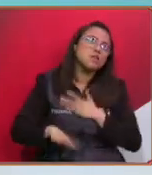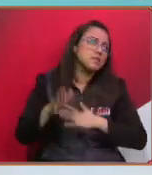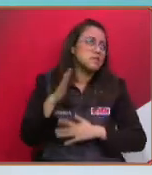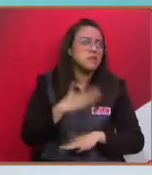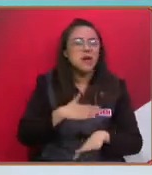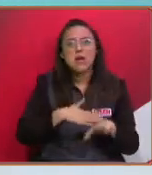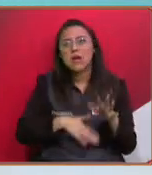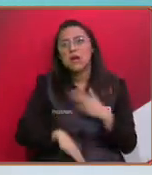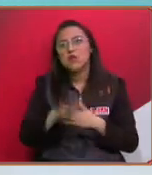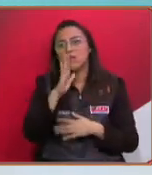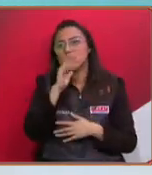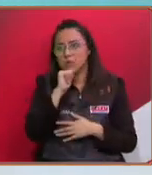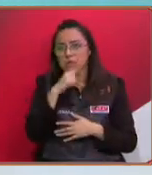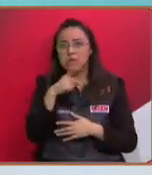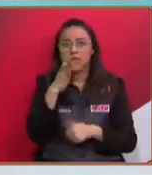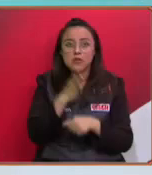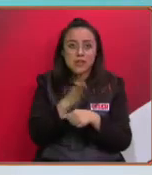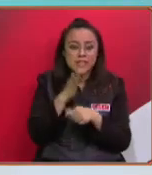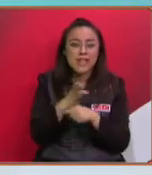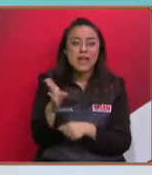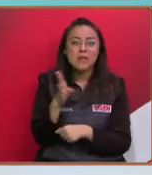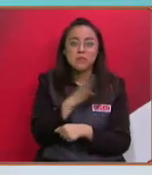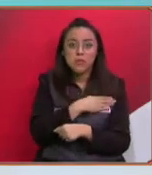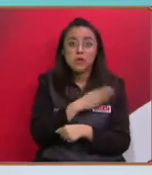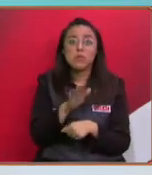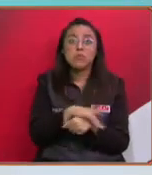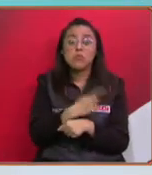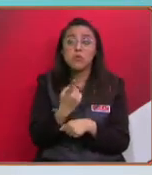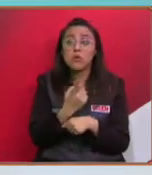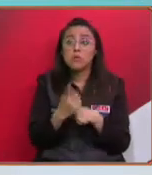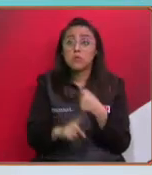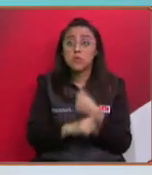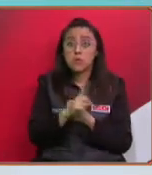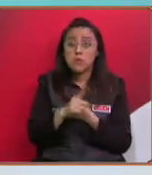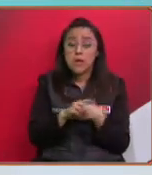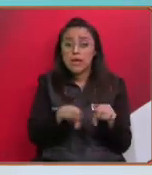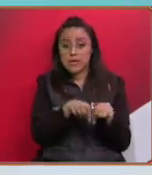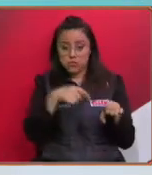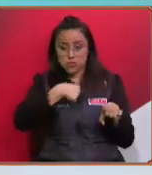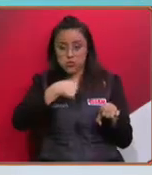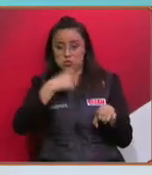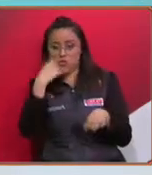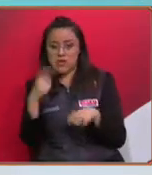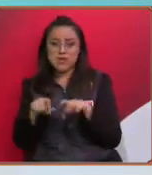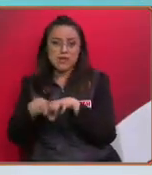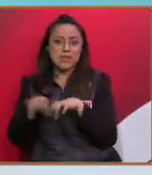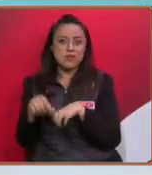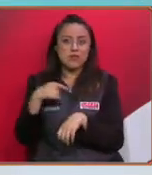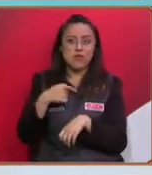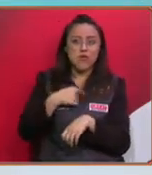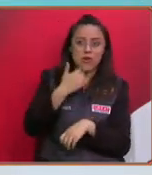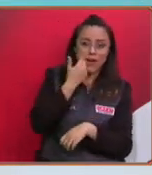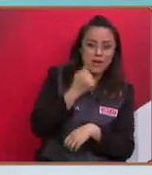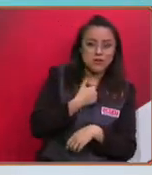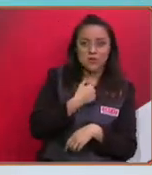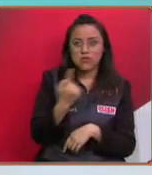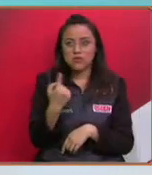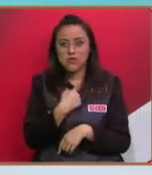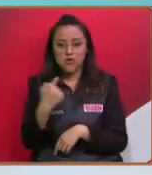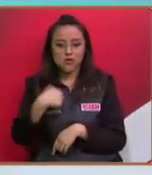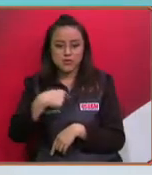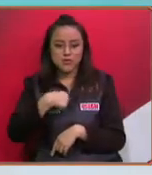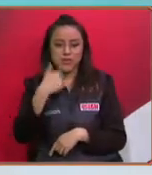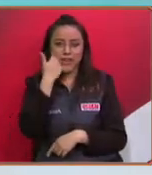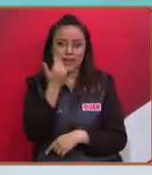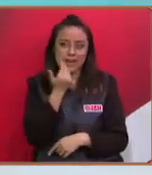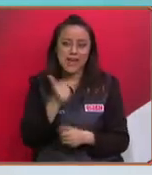pueden. Pero ahora quiero que sepas que han provocado un pleitón en el equipo. Yo la llevo. Ahora todo el mundo va, todo el mundo es voluntario. No, hacer más